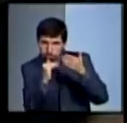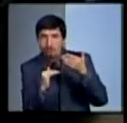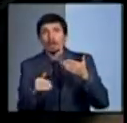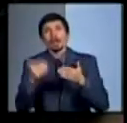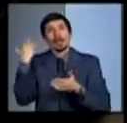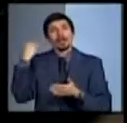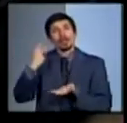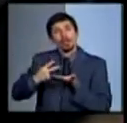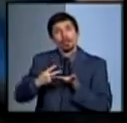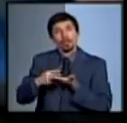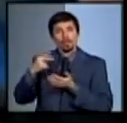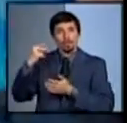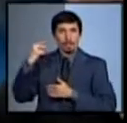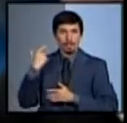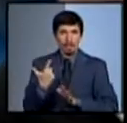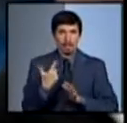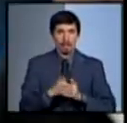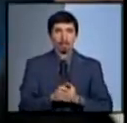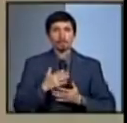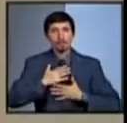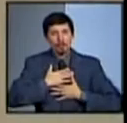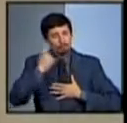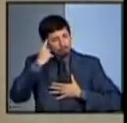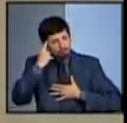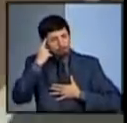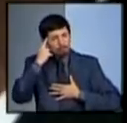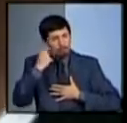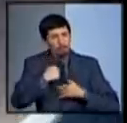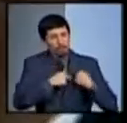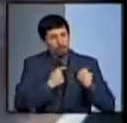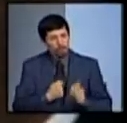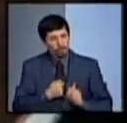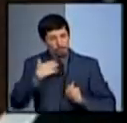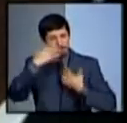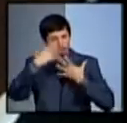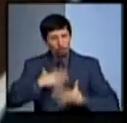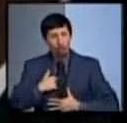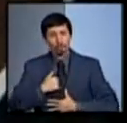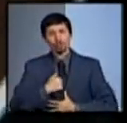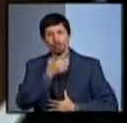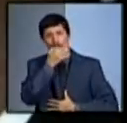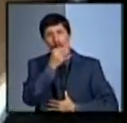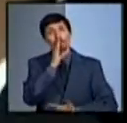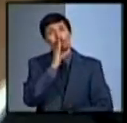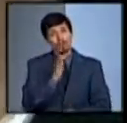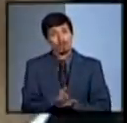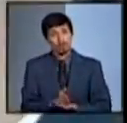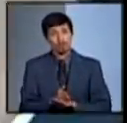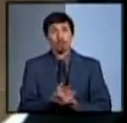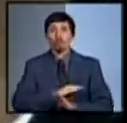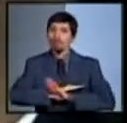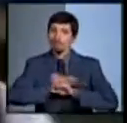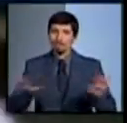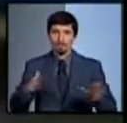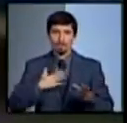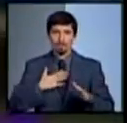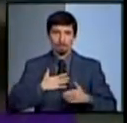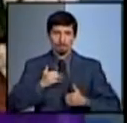con mi entorno, mi corazón y mi cuerpo, he tomado la dura decisión de poner fin a mi carrera